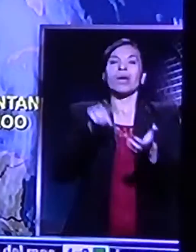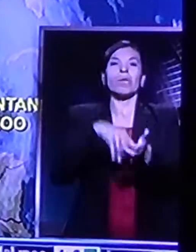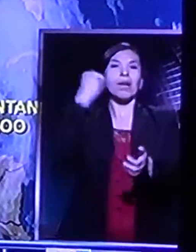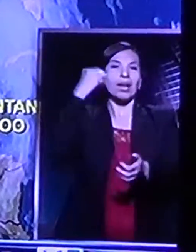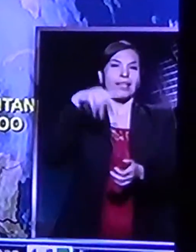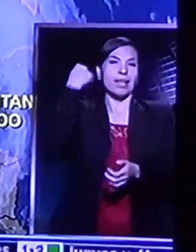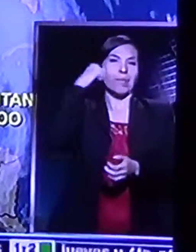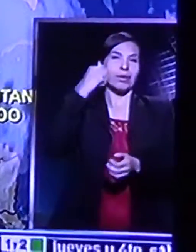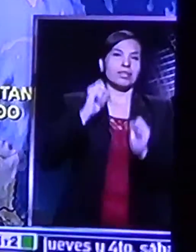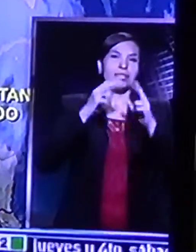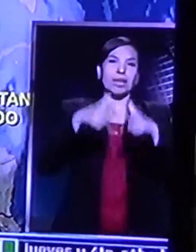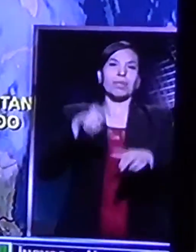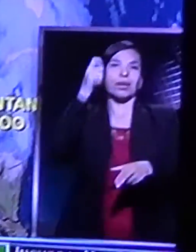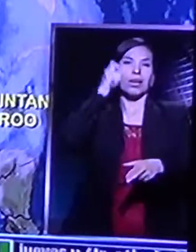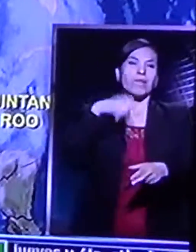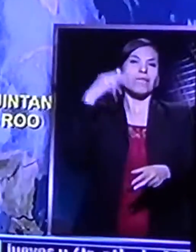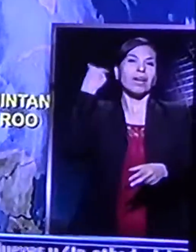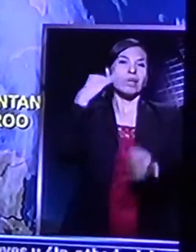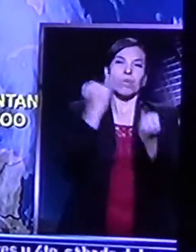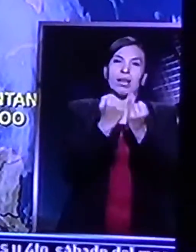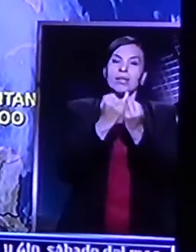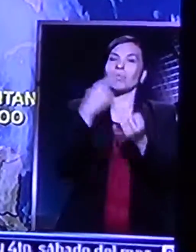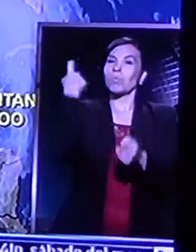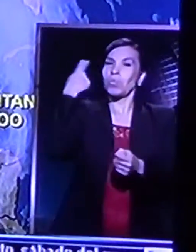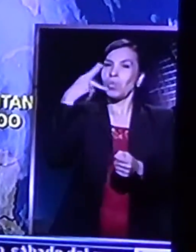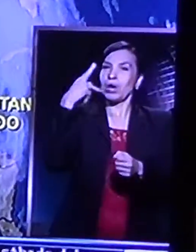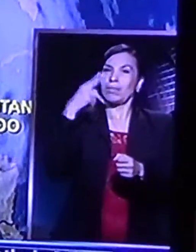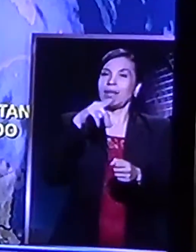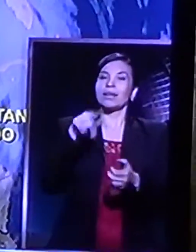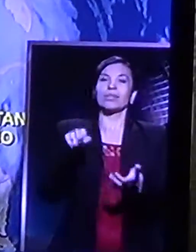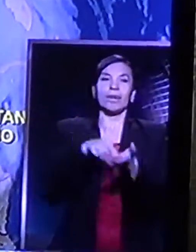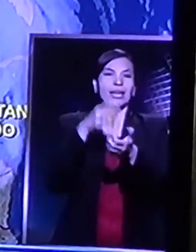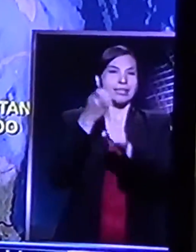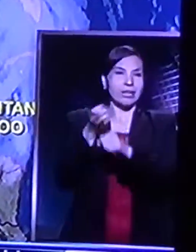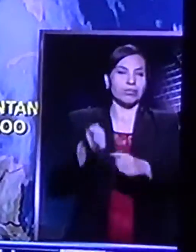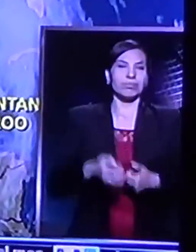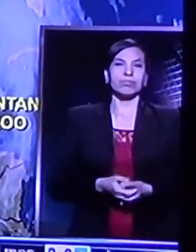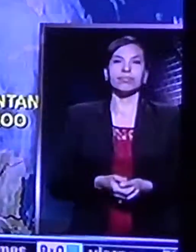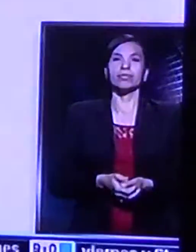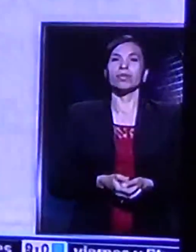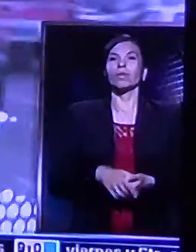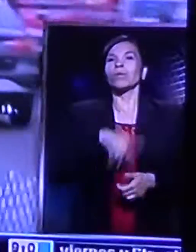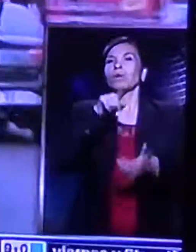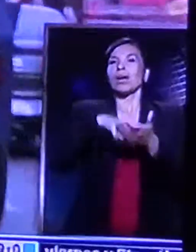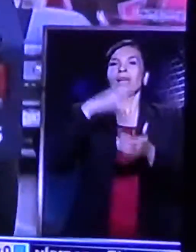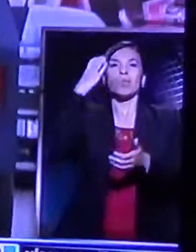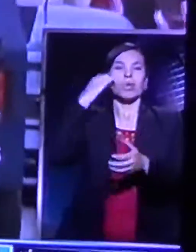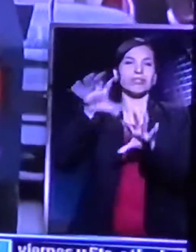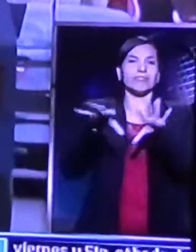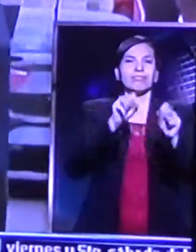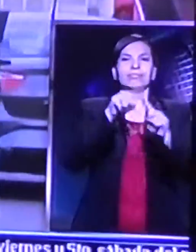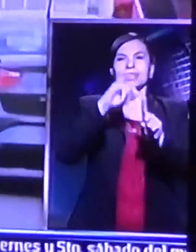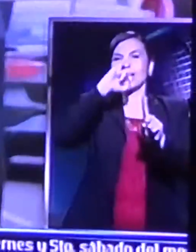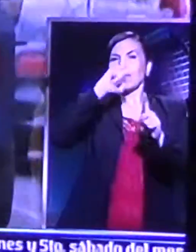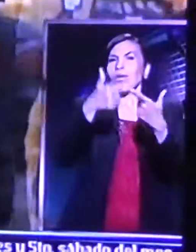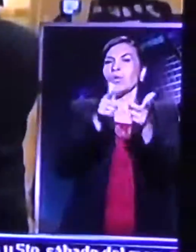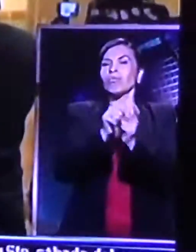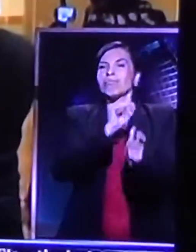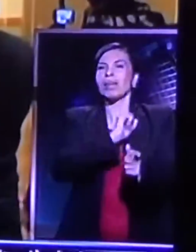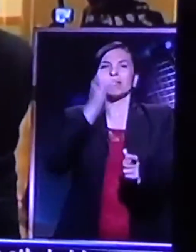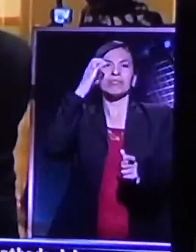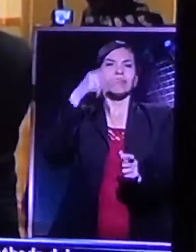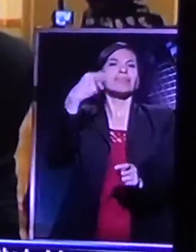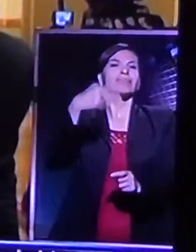Oaxaca, Tabasco, Chiapas, Guerrero, Veracruz y también en el estado de Puebla. En Morelos fue capturado el jefe de un grupo